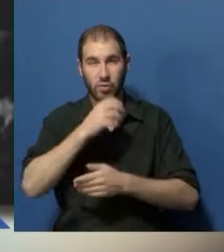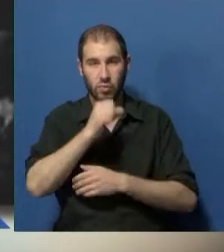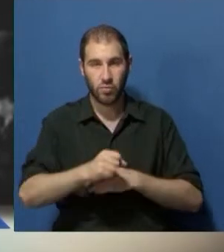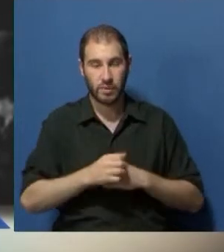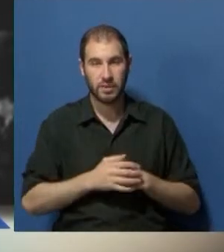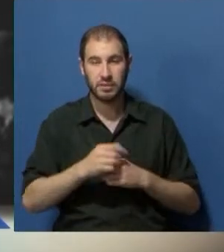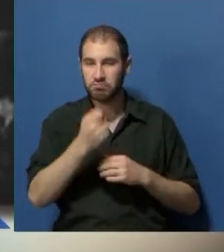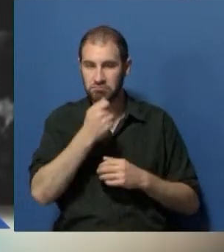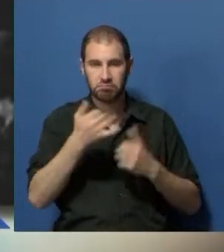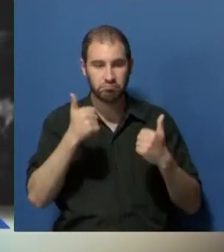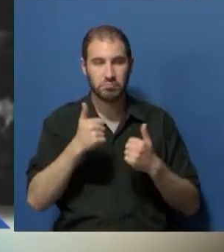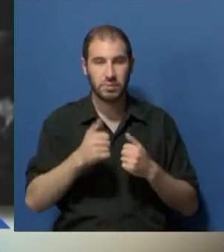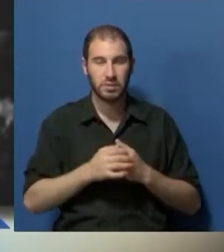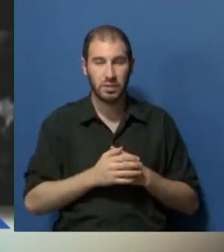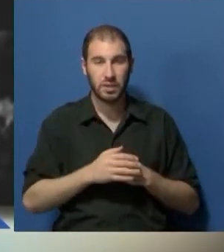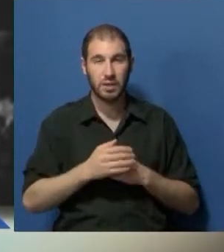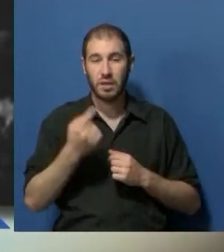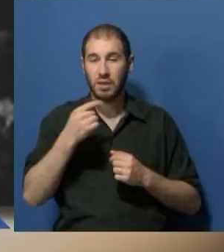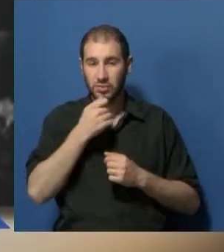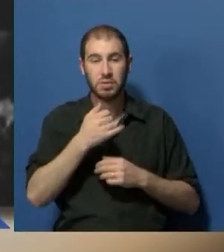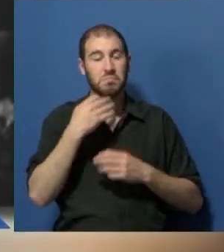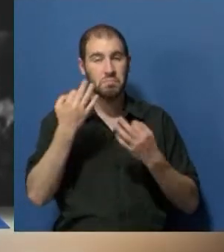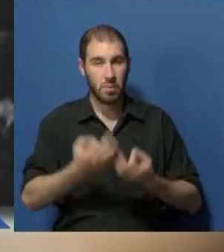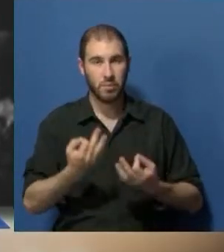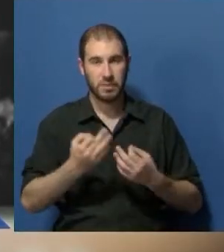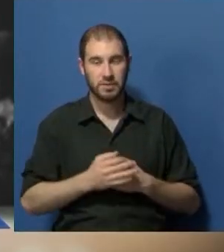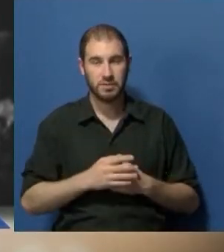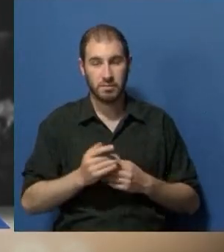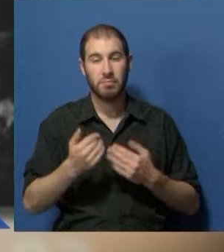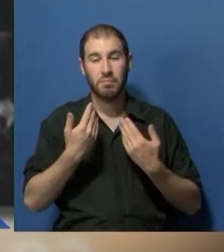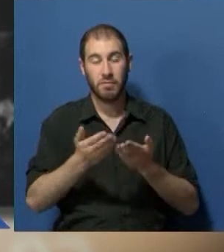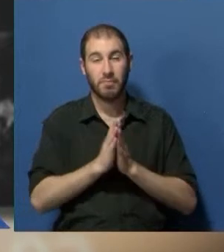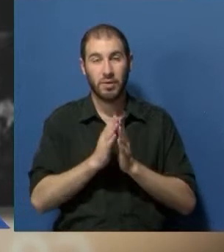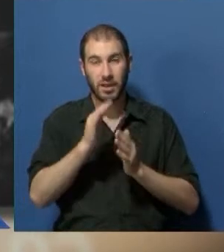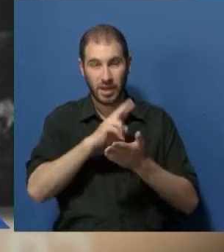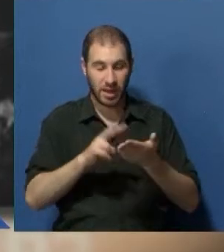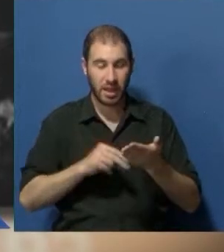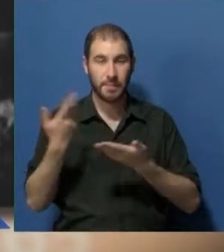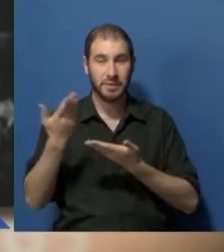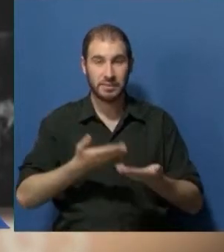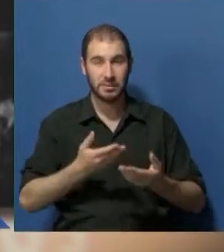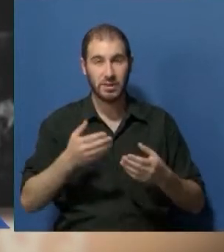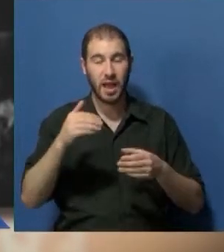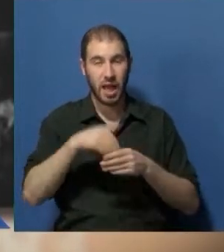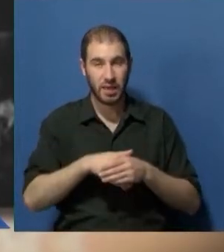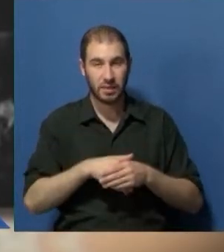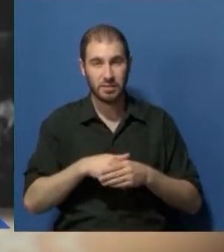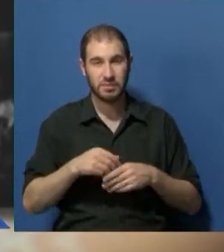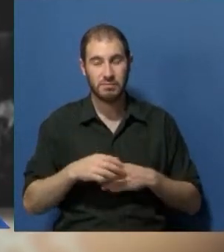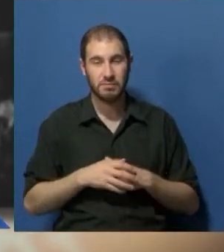buena entrevista, muy buen reporte, se los recomiendo. Hay incluso una presentación dentro de